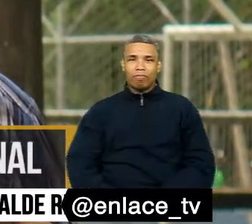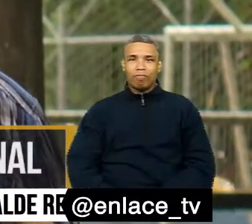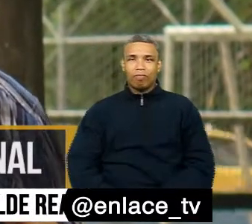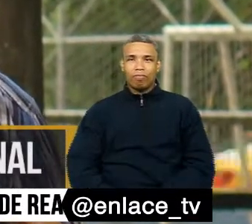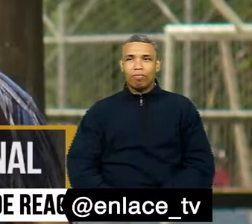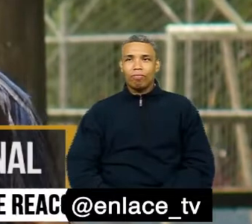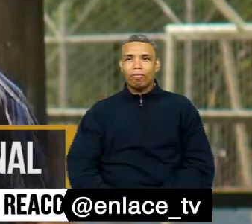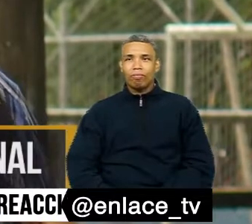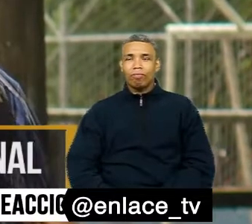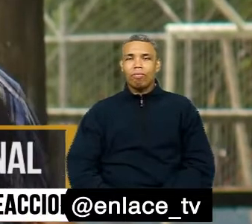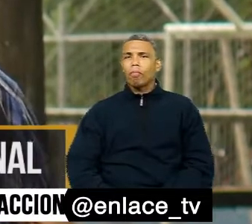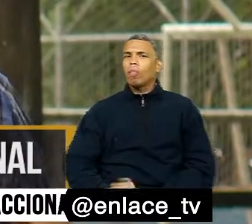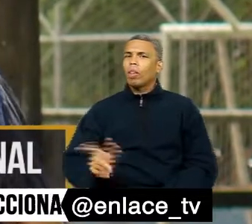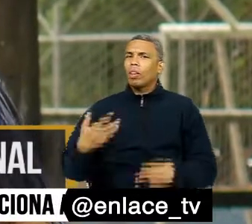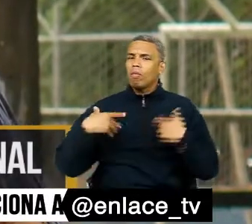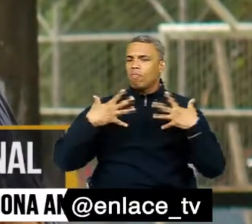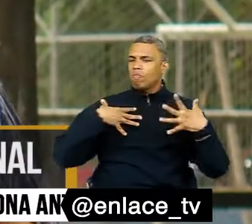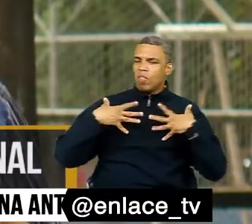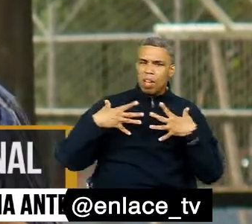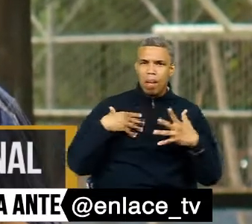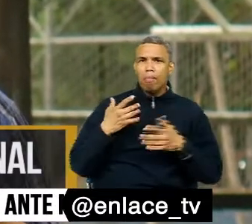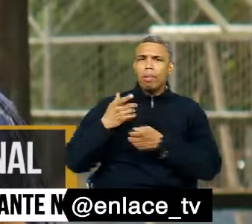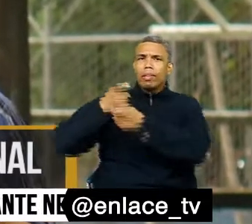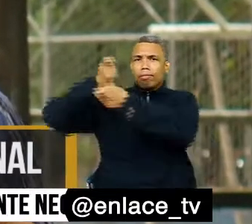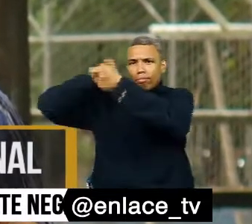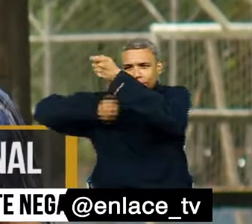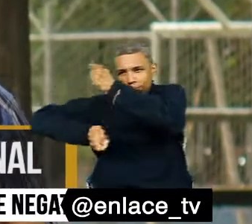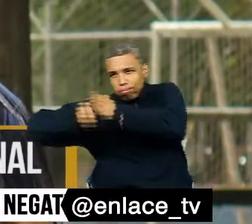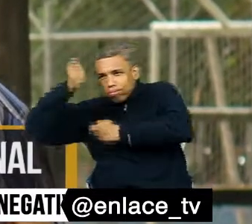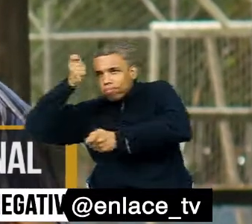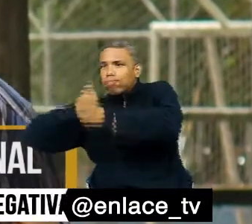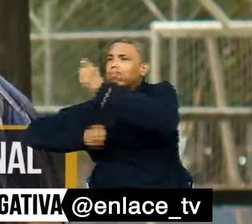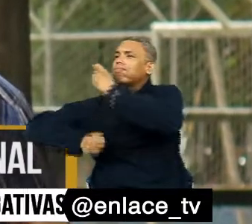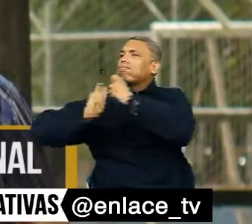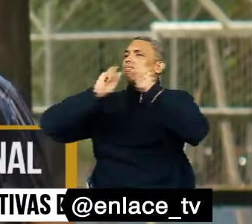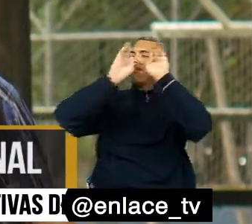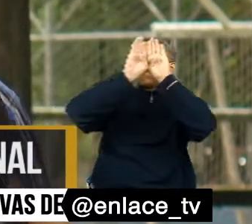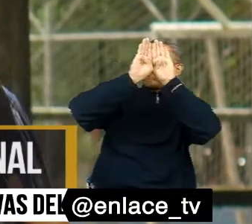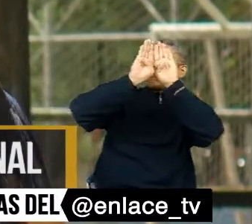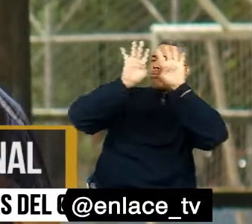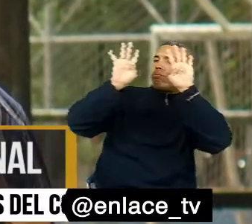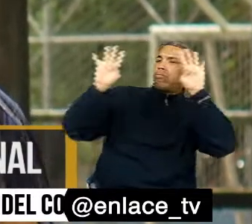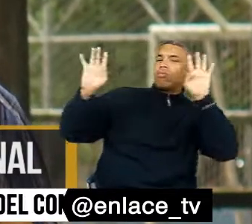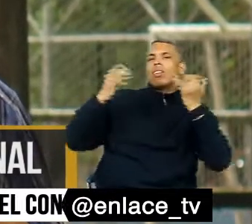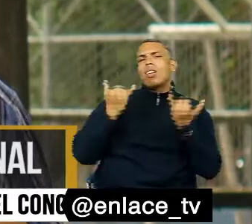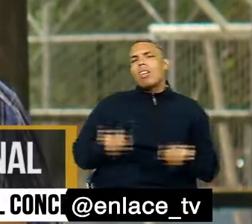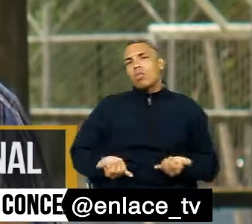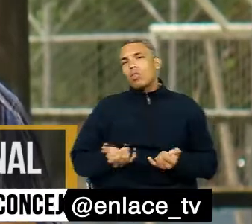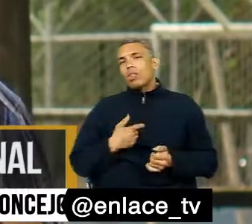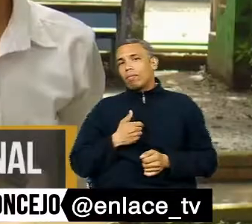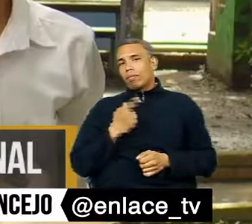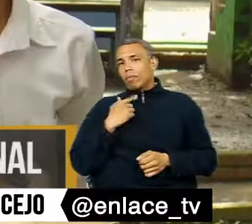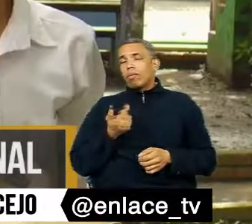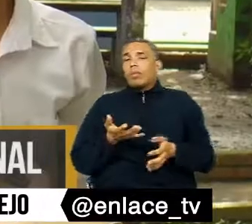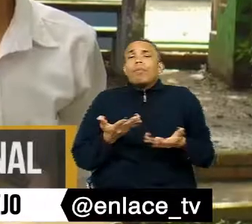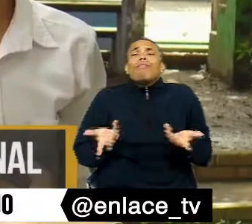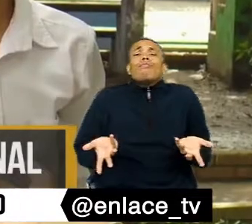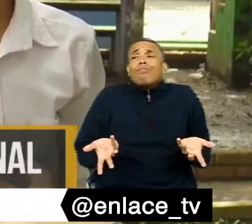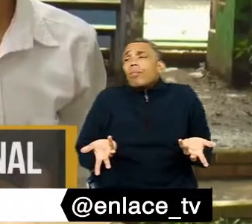¿Y ahora qué? Con todo esto del plebiscito, del sí y el no, pues nosotros queremos